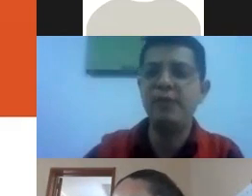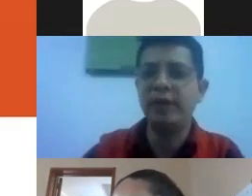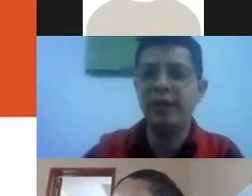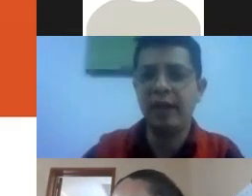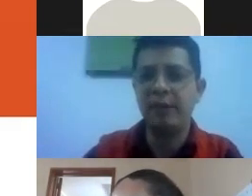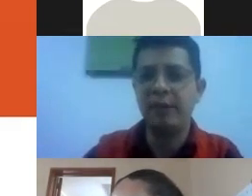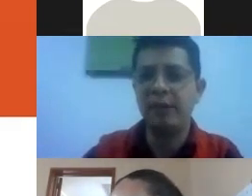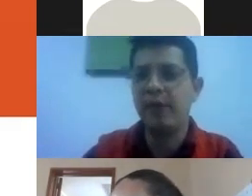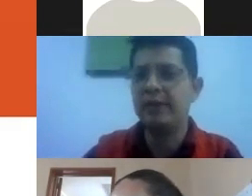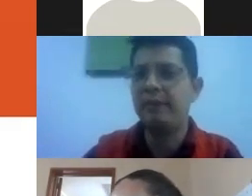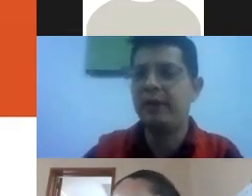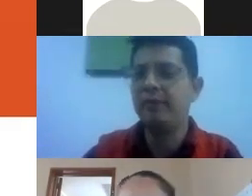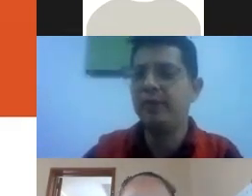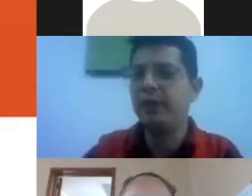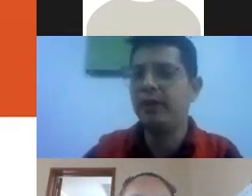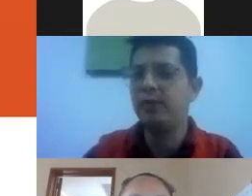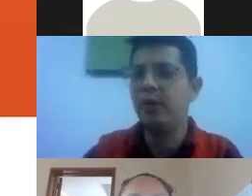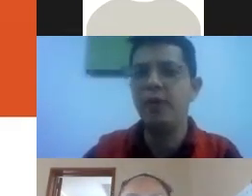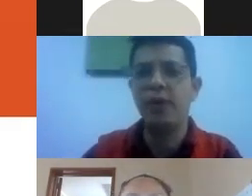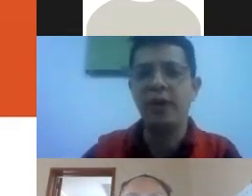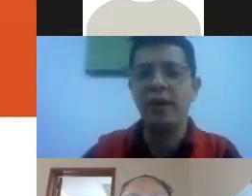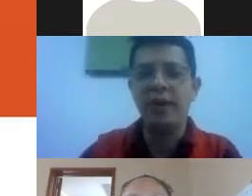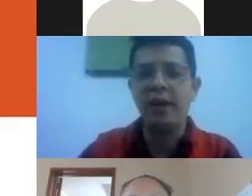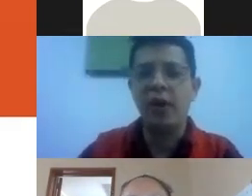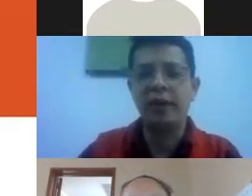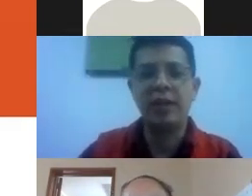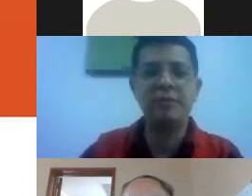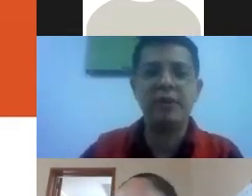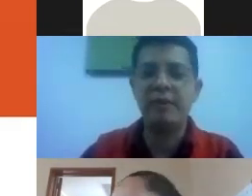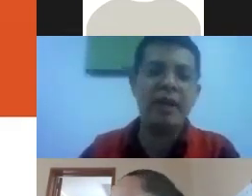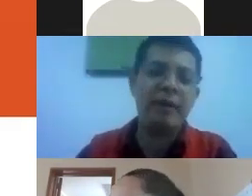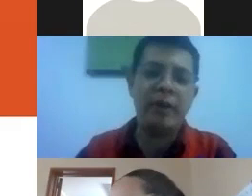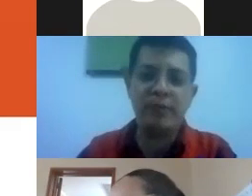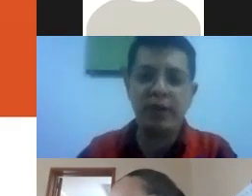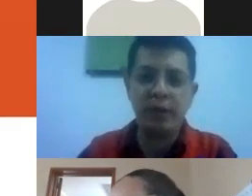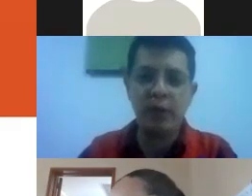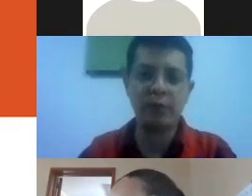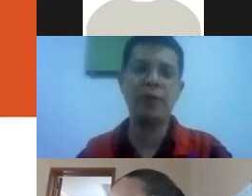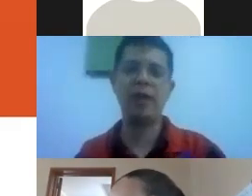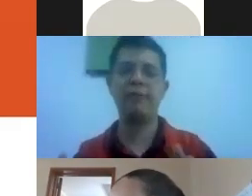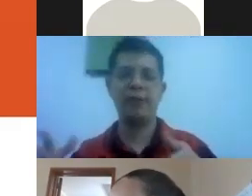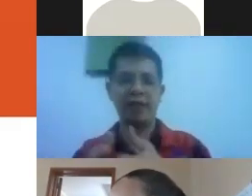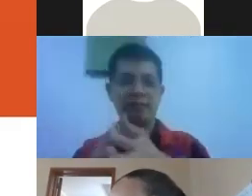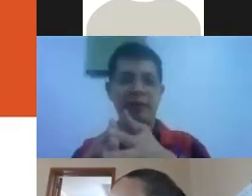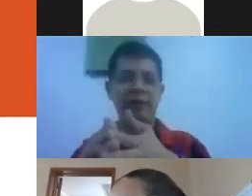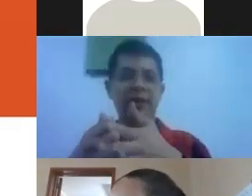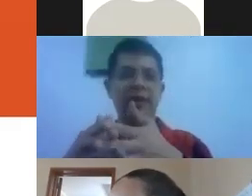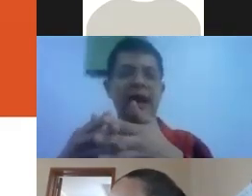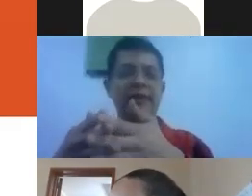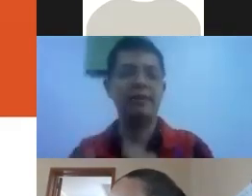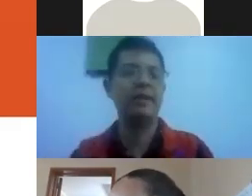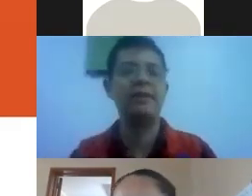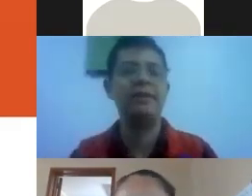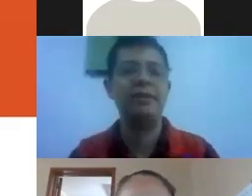muy importante que tengamos en cuenta esta parte porque no solo ahorita que estamos viendo el tema de quemaduras, por ejemplo, nos vamos a enfocar simplemente